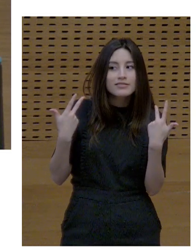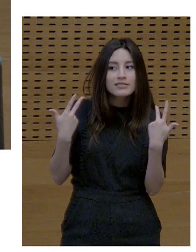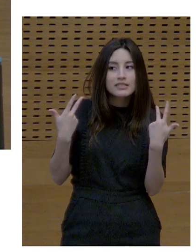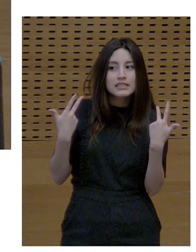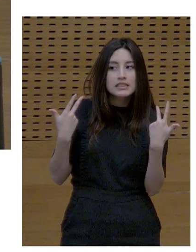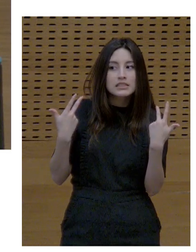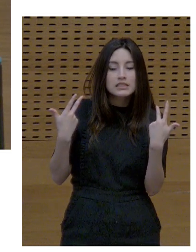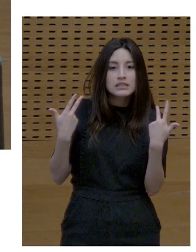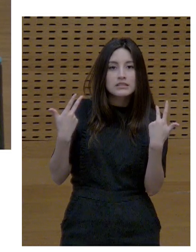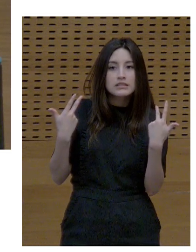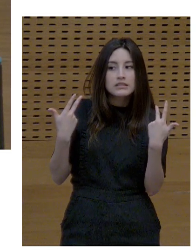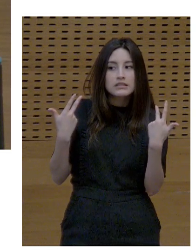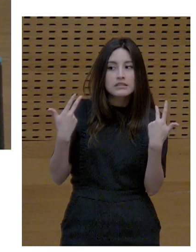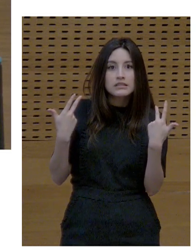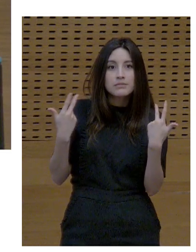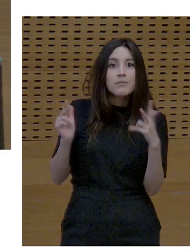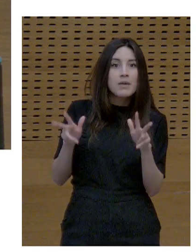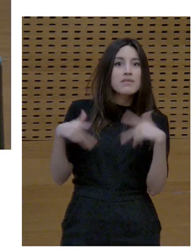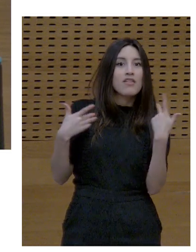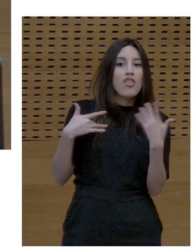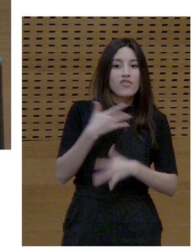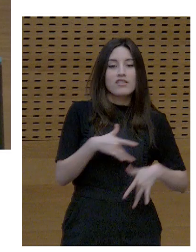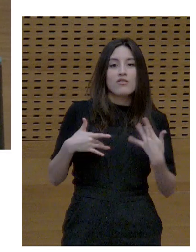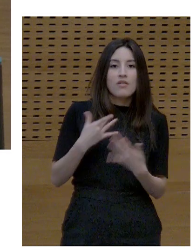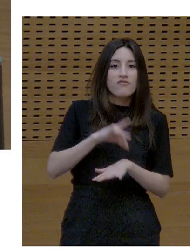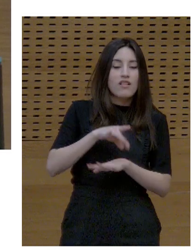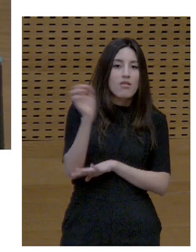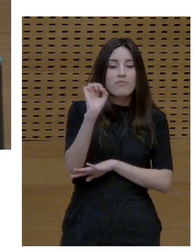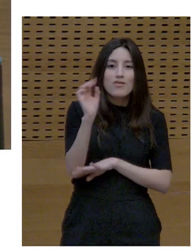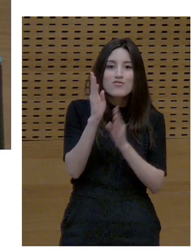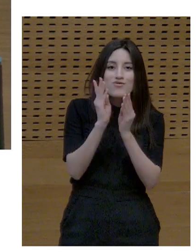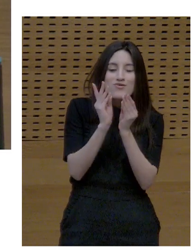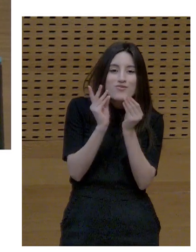me desaparecían los síntomas del Parkinson.